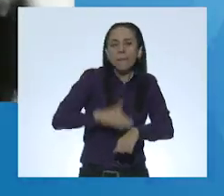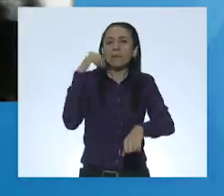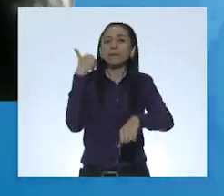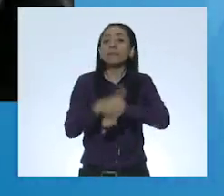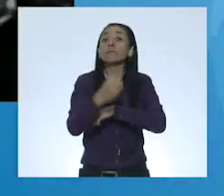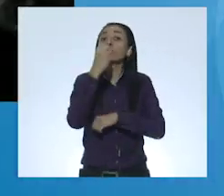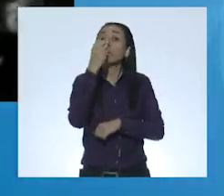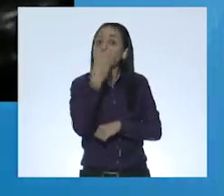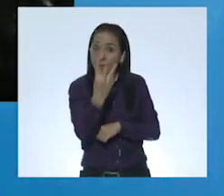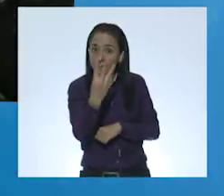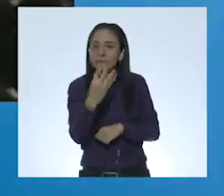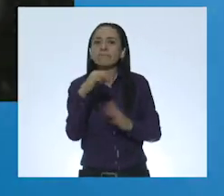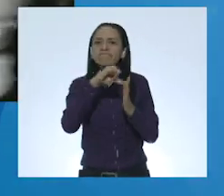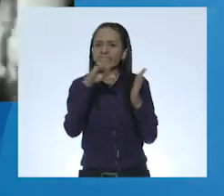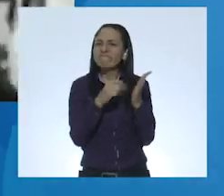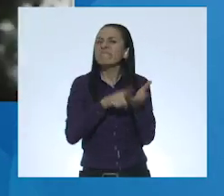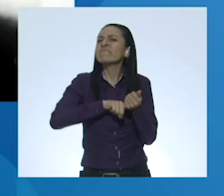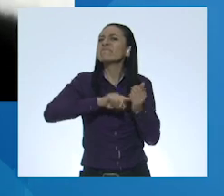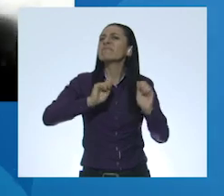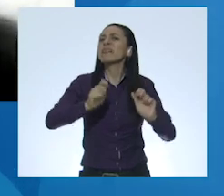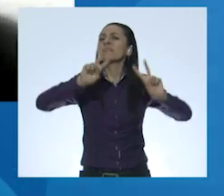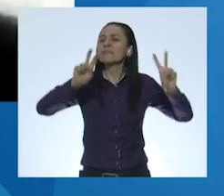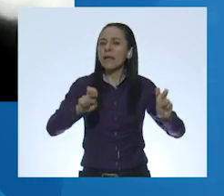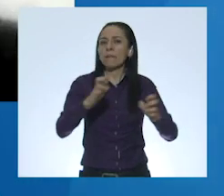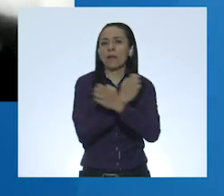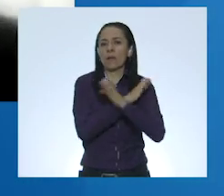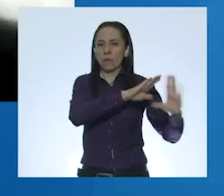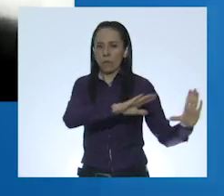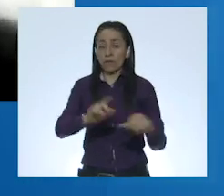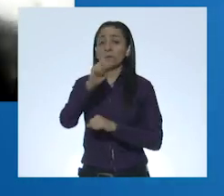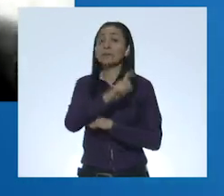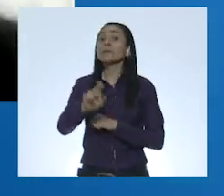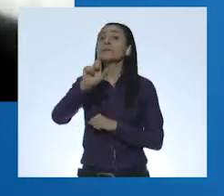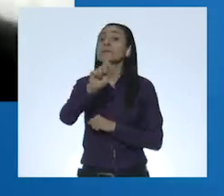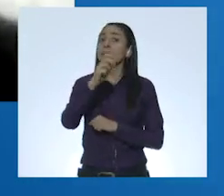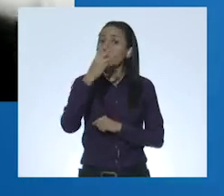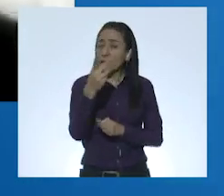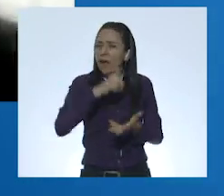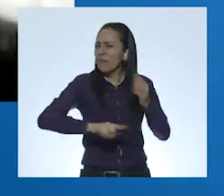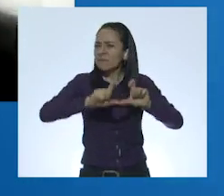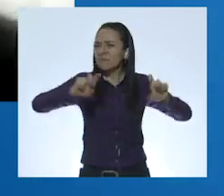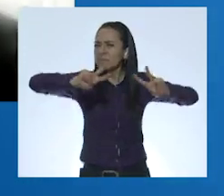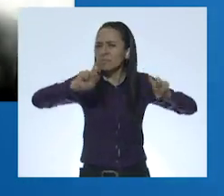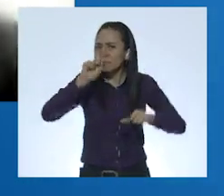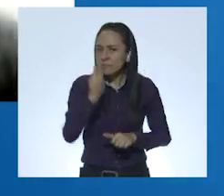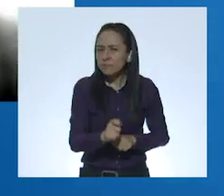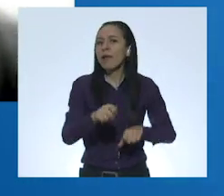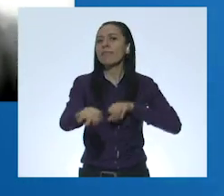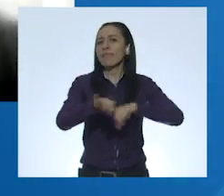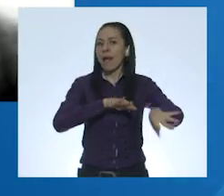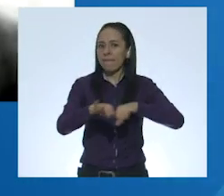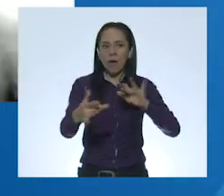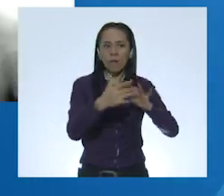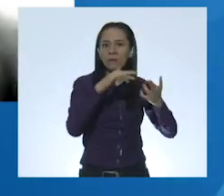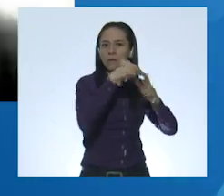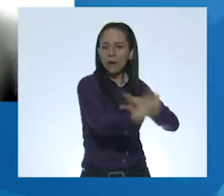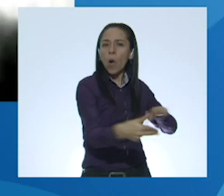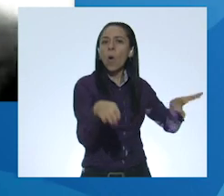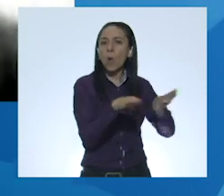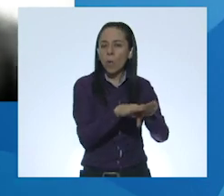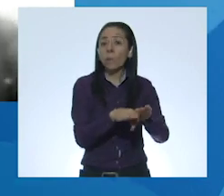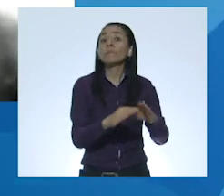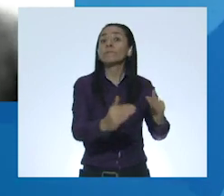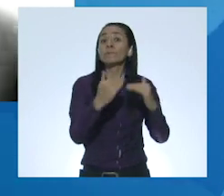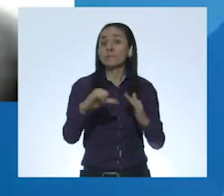que reglamenta la educación, el 123, que trata de las relaciones laborales, y el 130, que establece